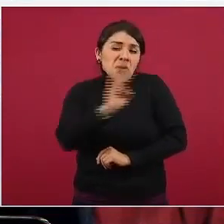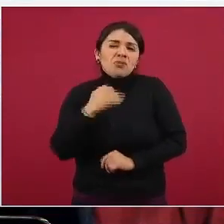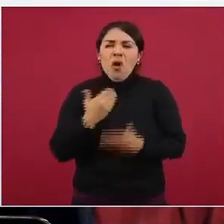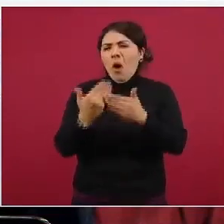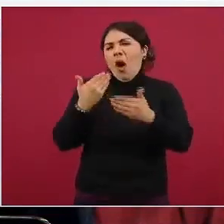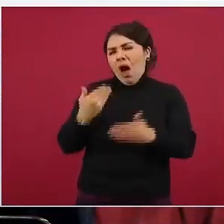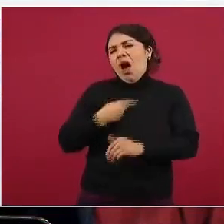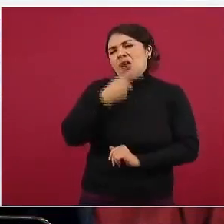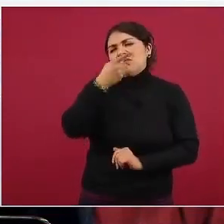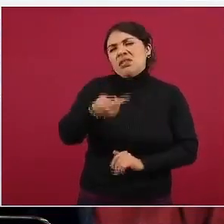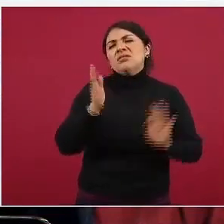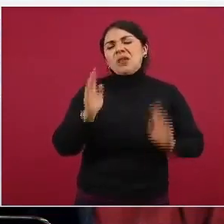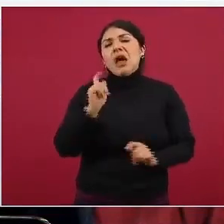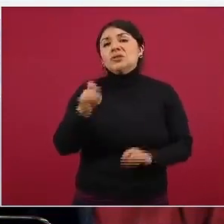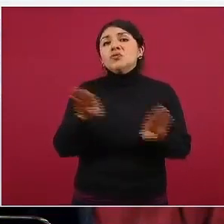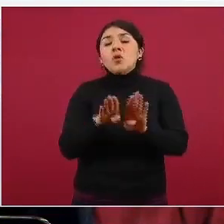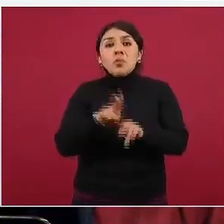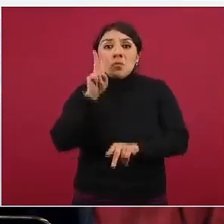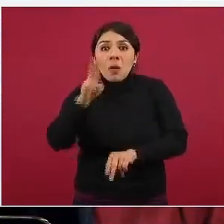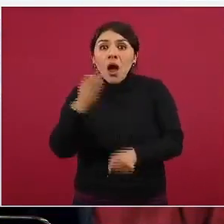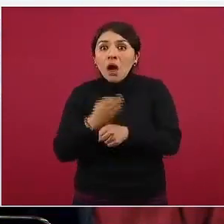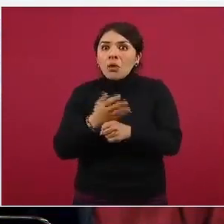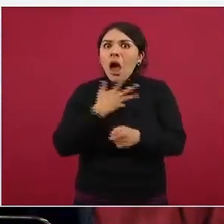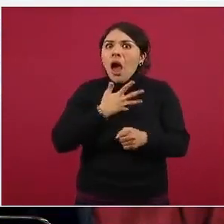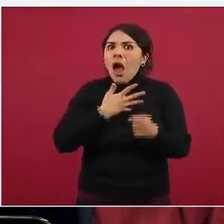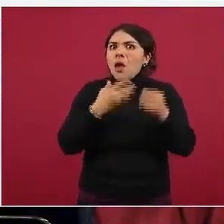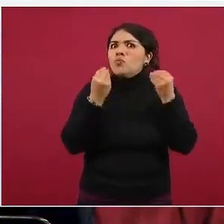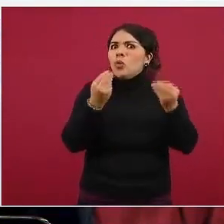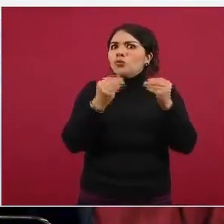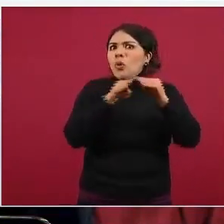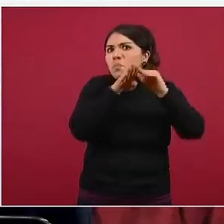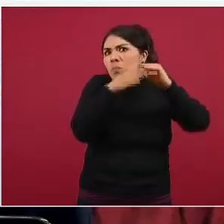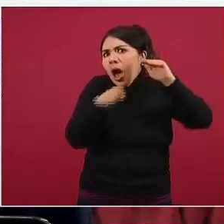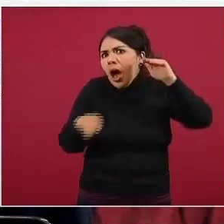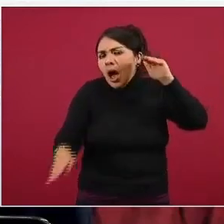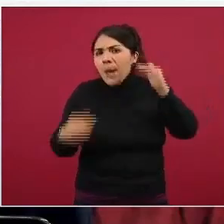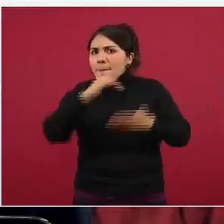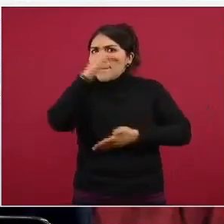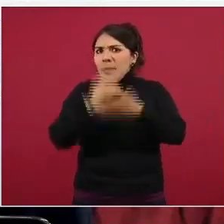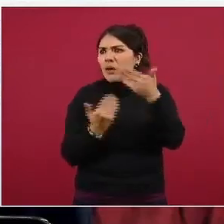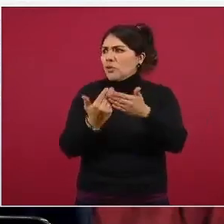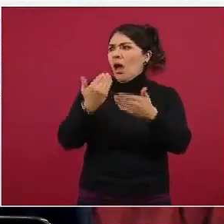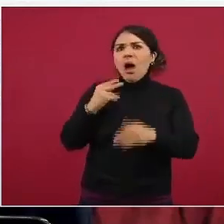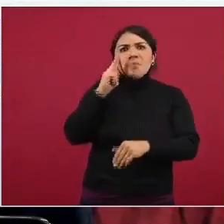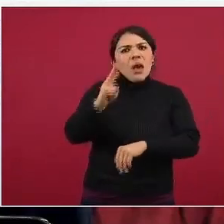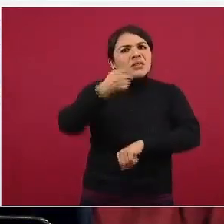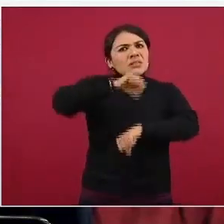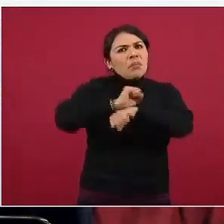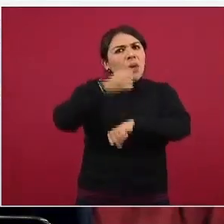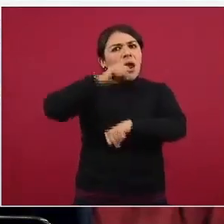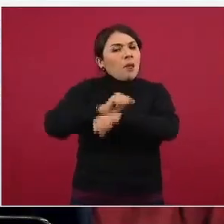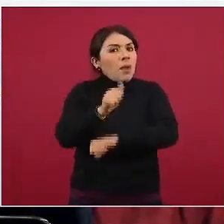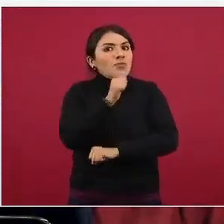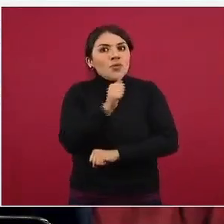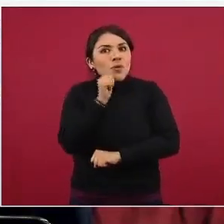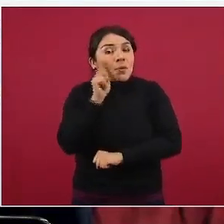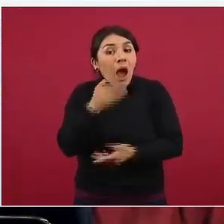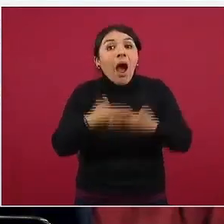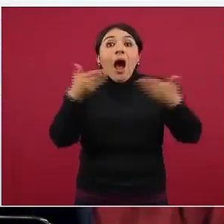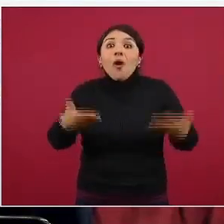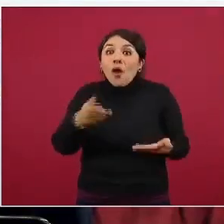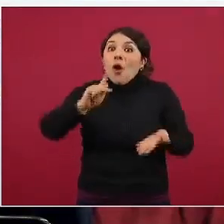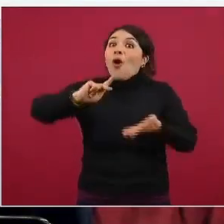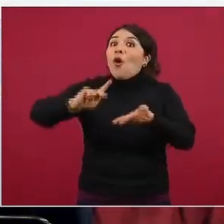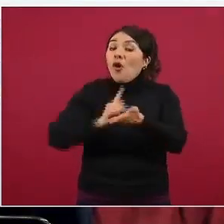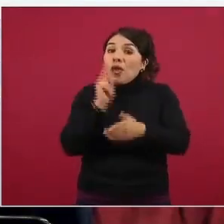inicio, que dado la magnitud del descenso que hacía tiempo que no veíamos en las últimas semanas, es posible que al